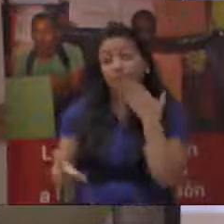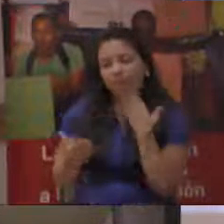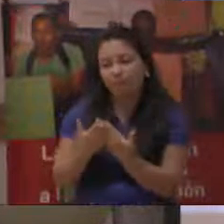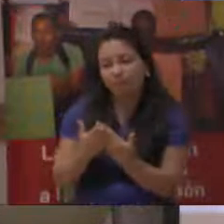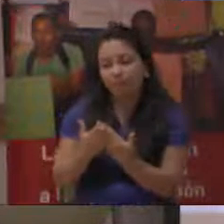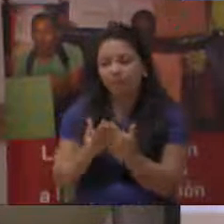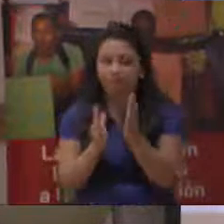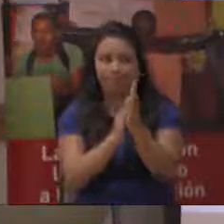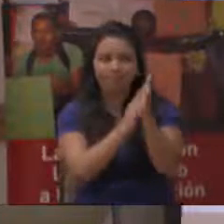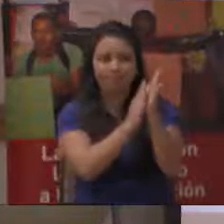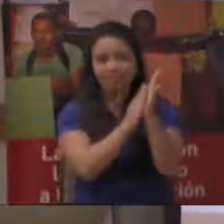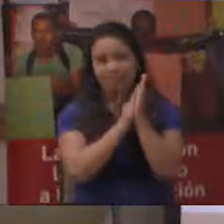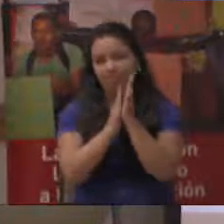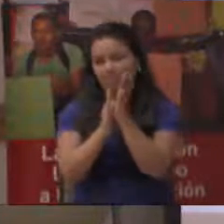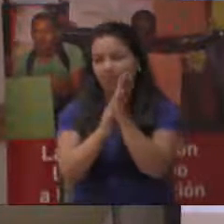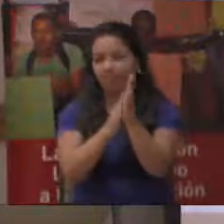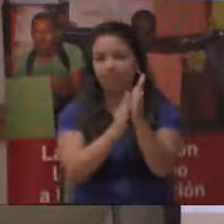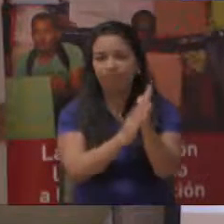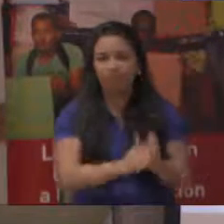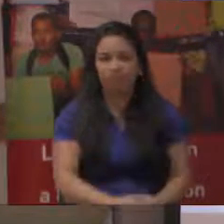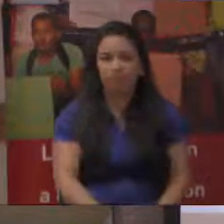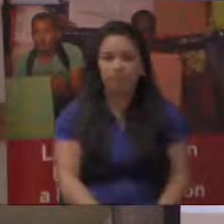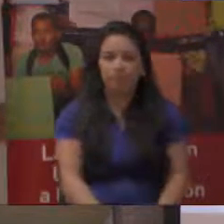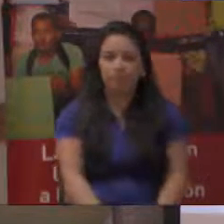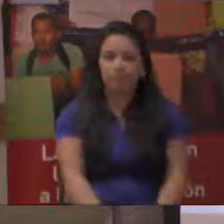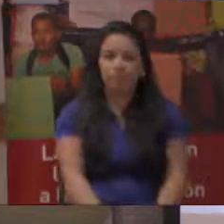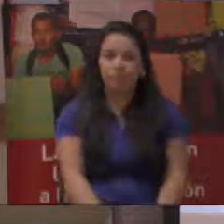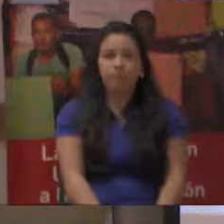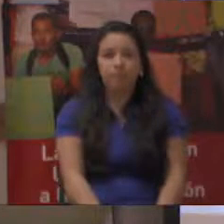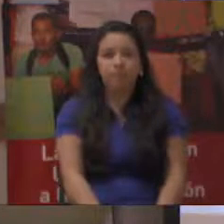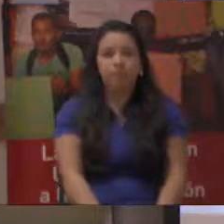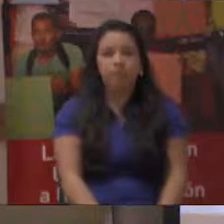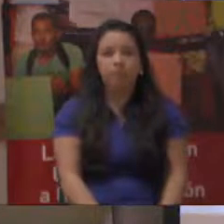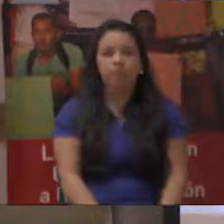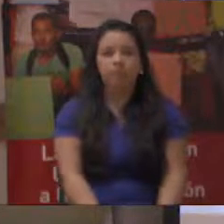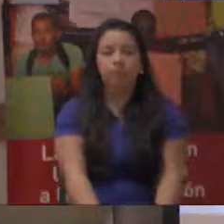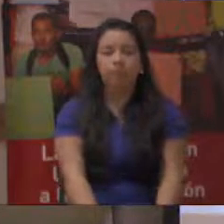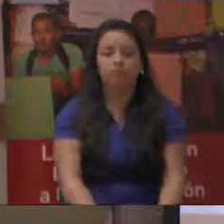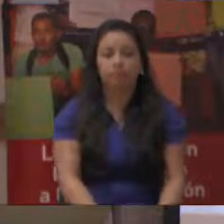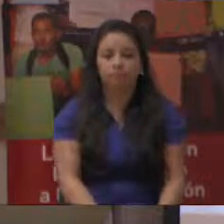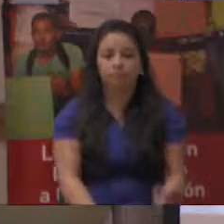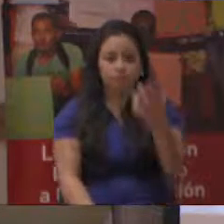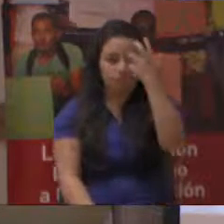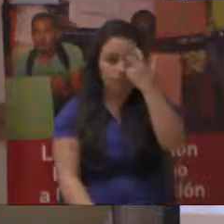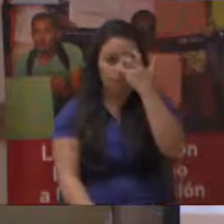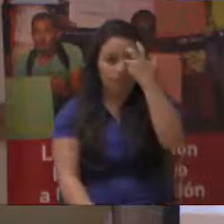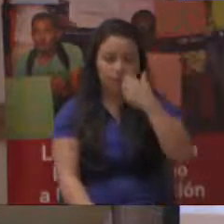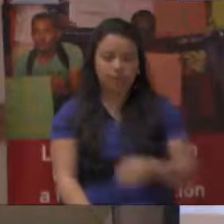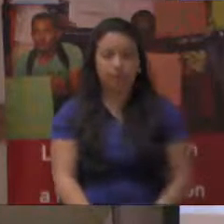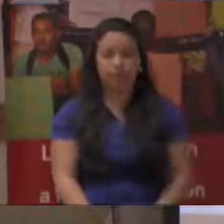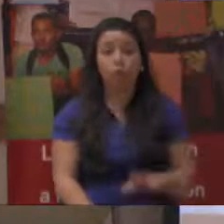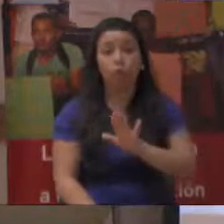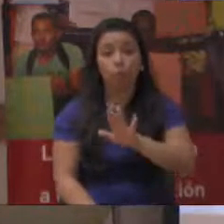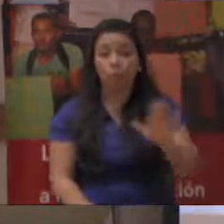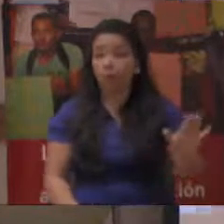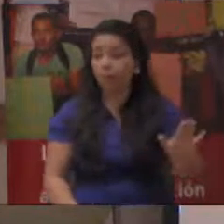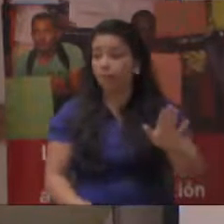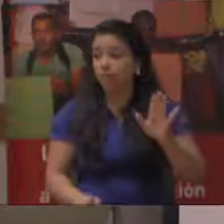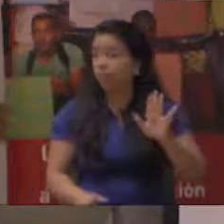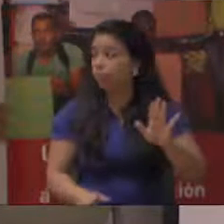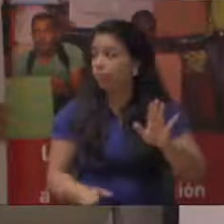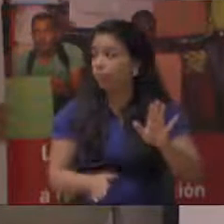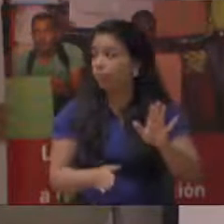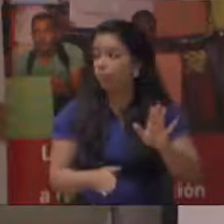bien. El siguiente paso, antes del cierre, es la evaluación. Ustedes tienen unos monitores,